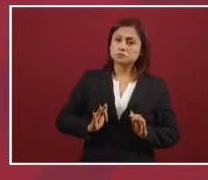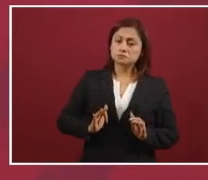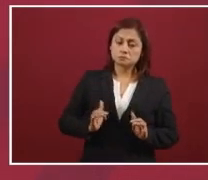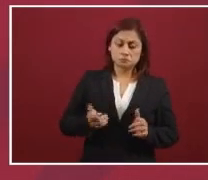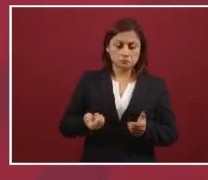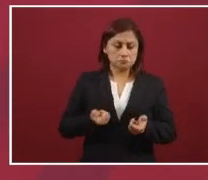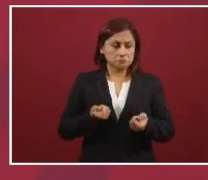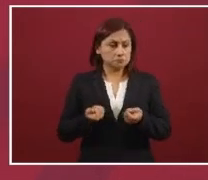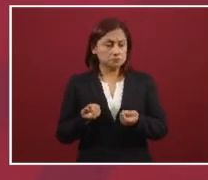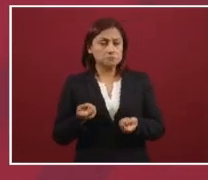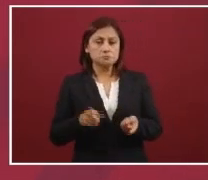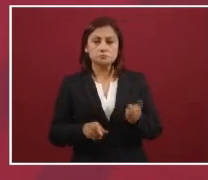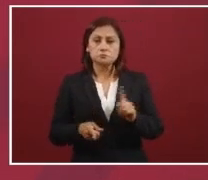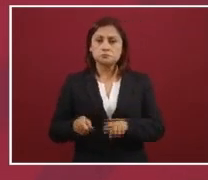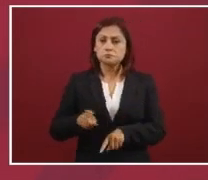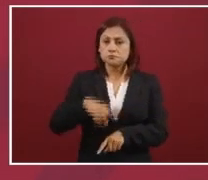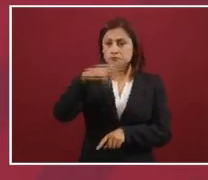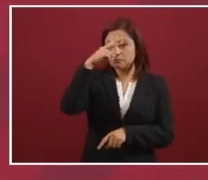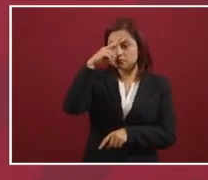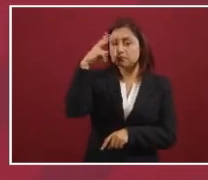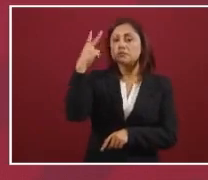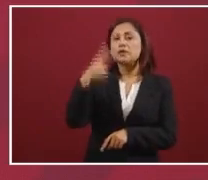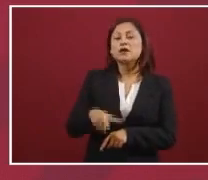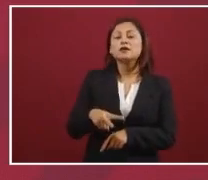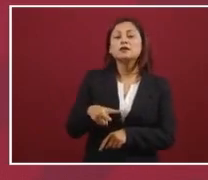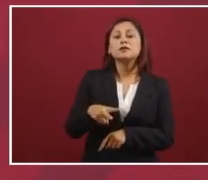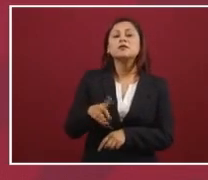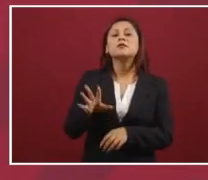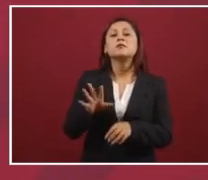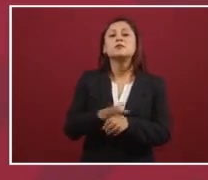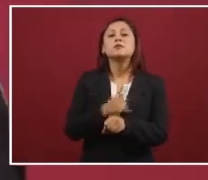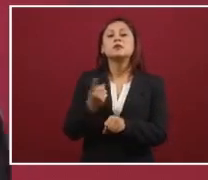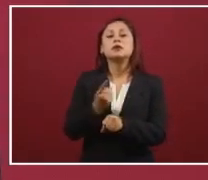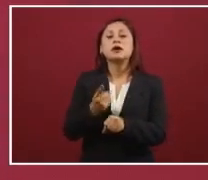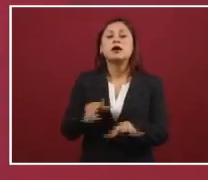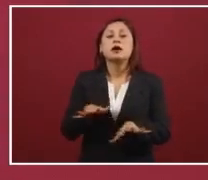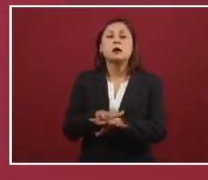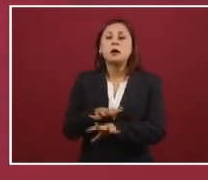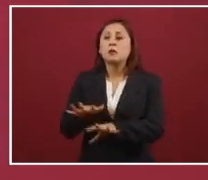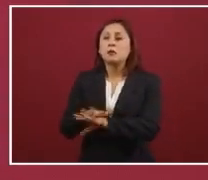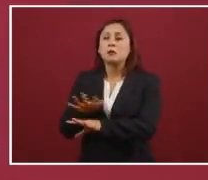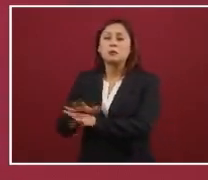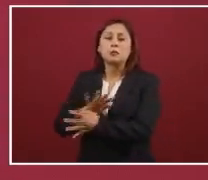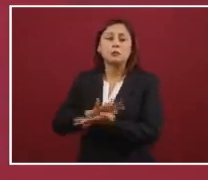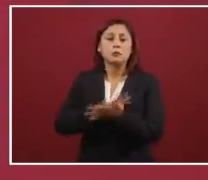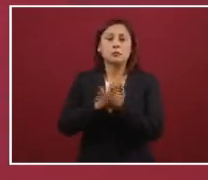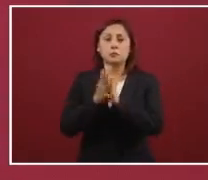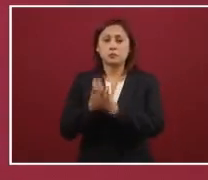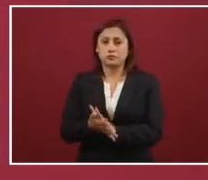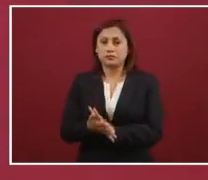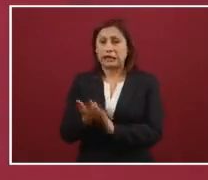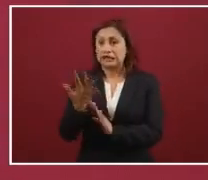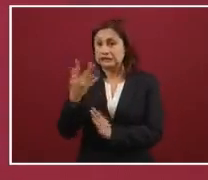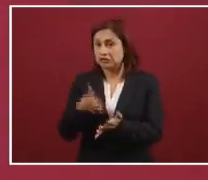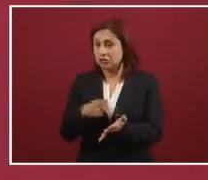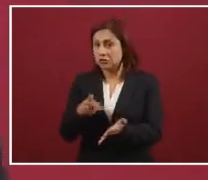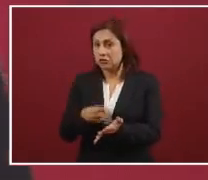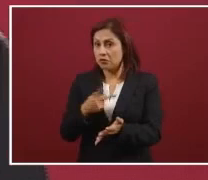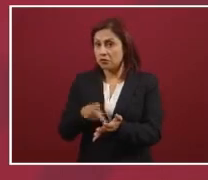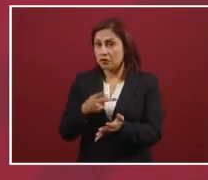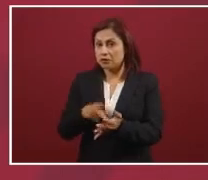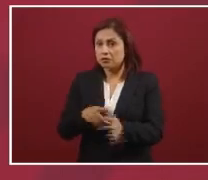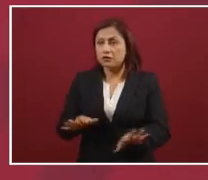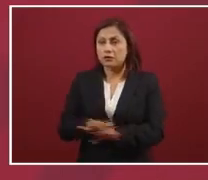pues 5, que todo lo demás fue luchar contra